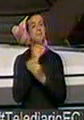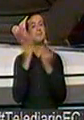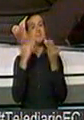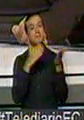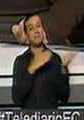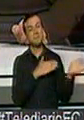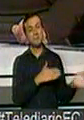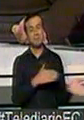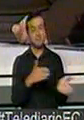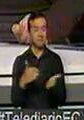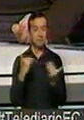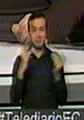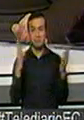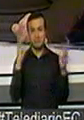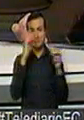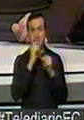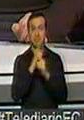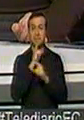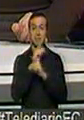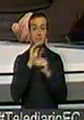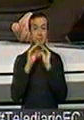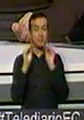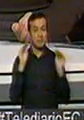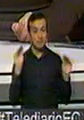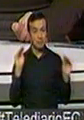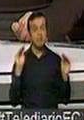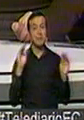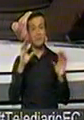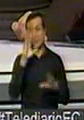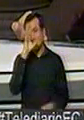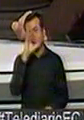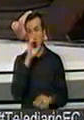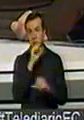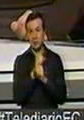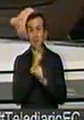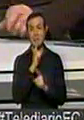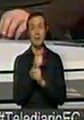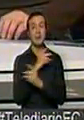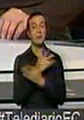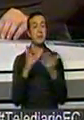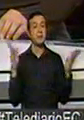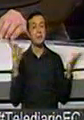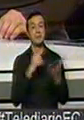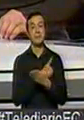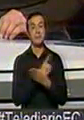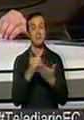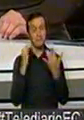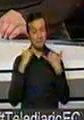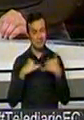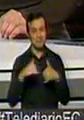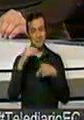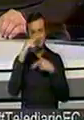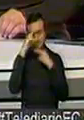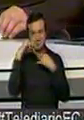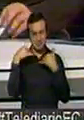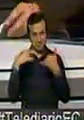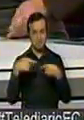Telediario en esta noche, amigos y amigas. Que tengan una muy buena noche y, por supuesto, en toda la semana les acompañamos con